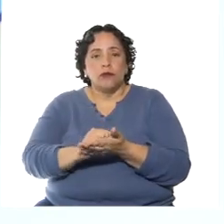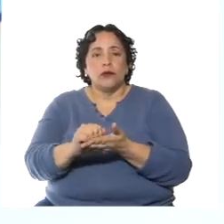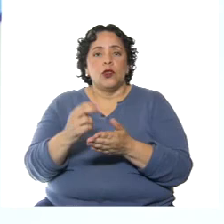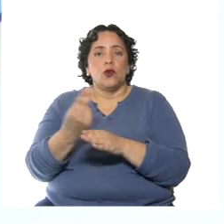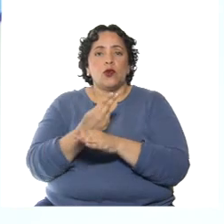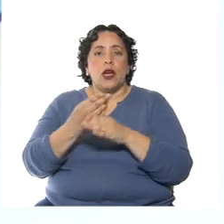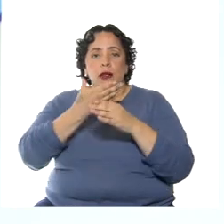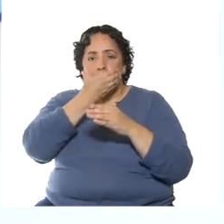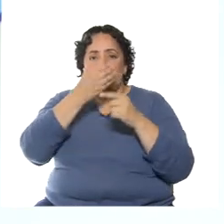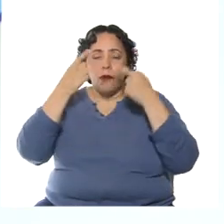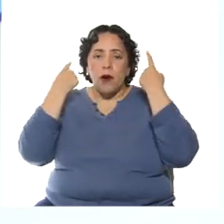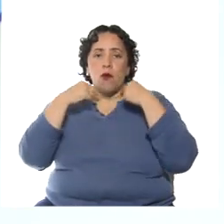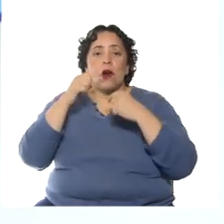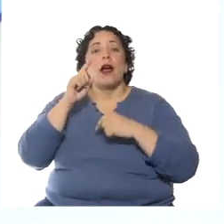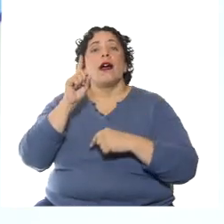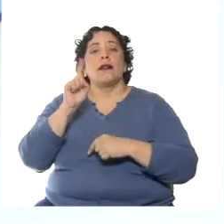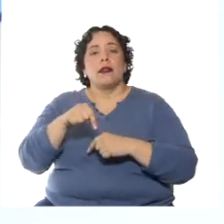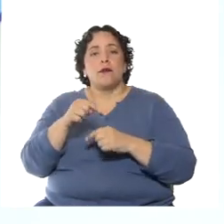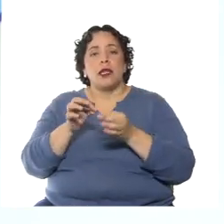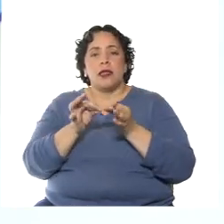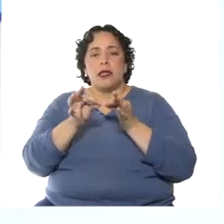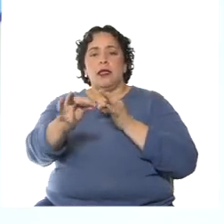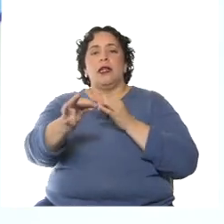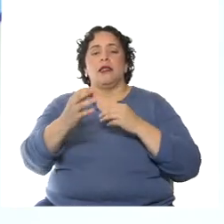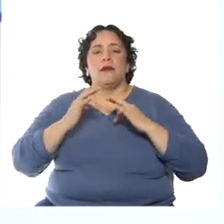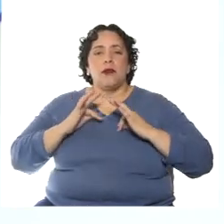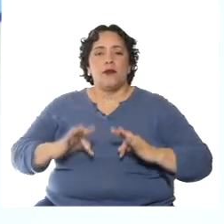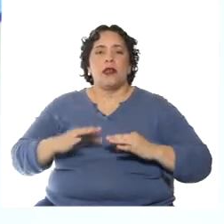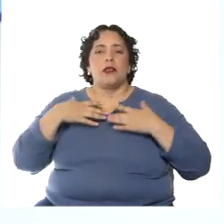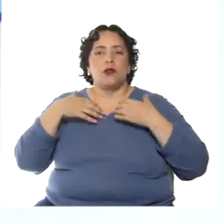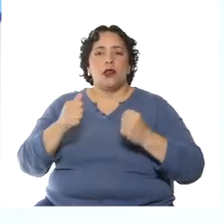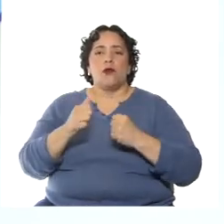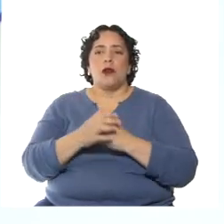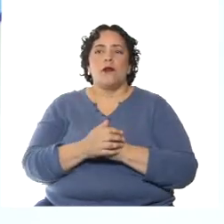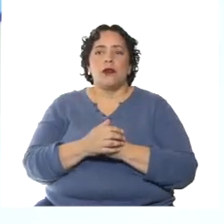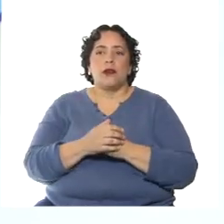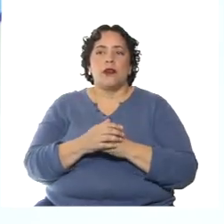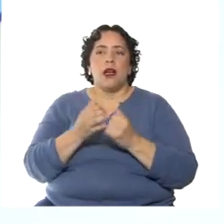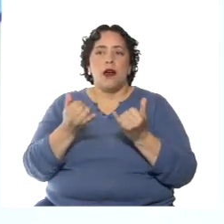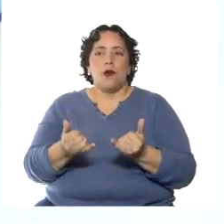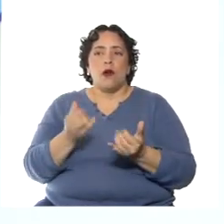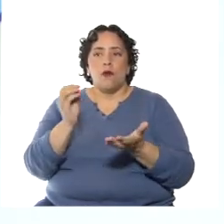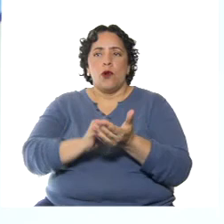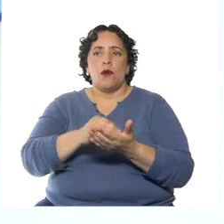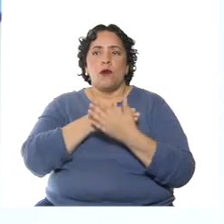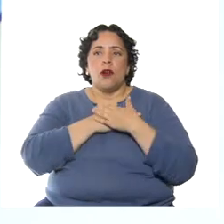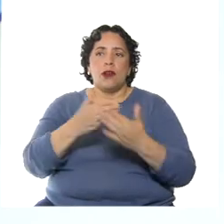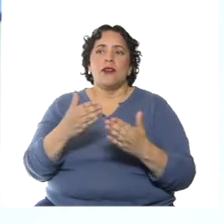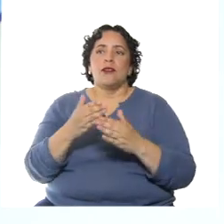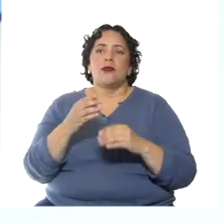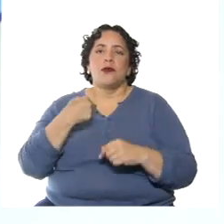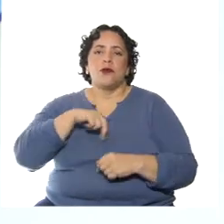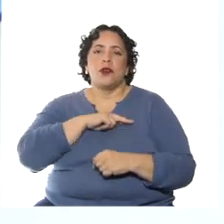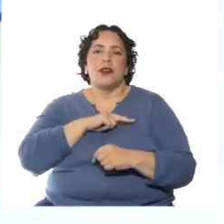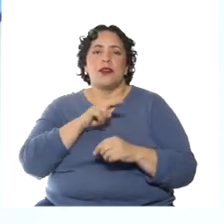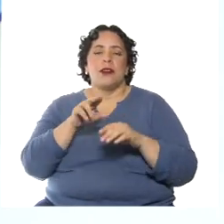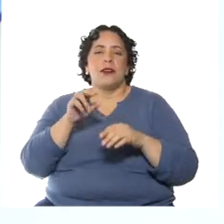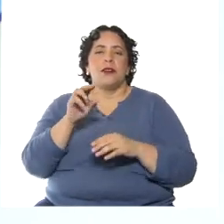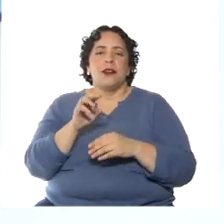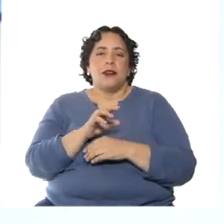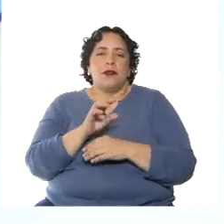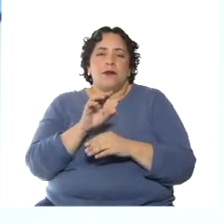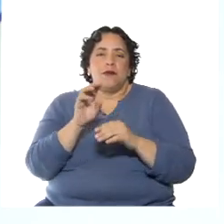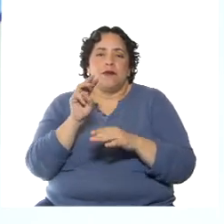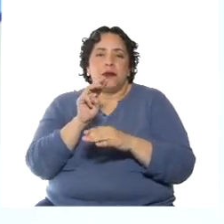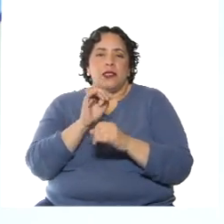Antes de salir, utilizar el tapabocas. Ah, y claro, el distanciamiento físico saludable. Desde ya ponemos a su disposición nuestra